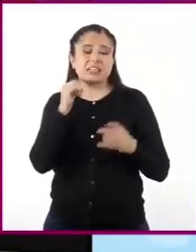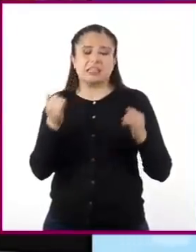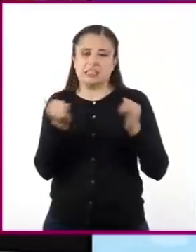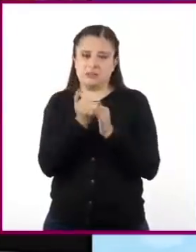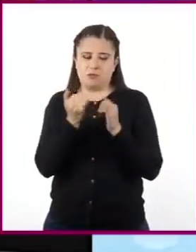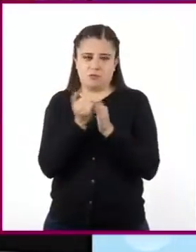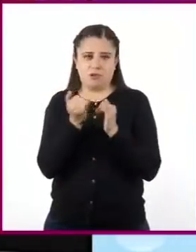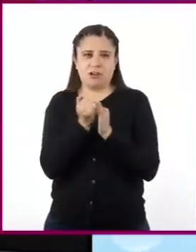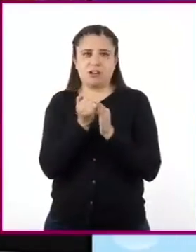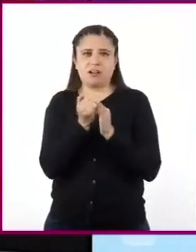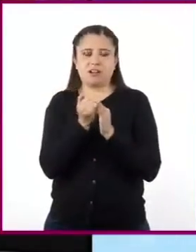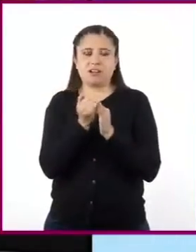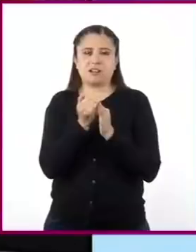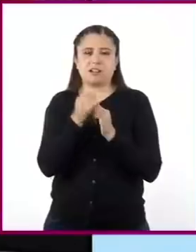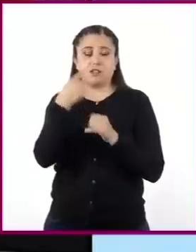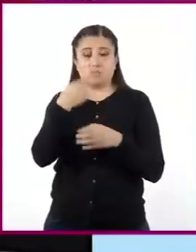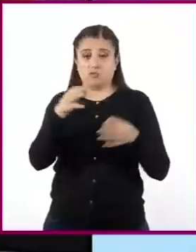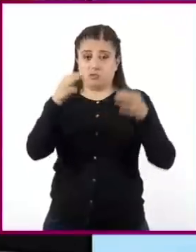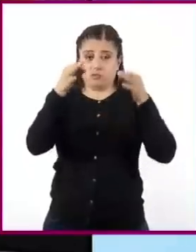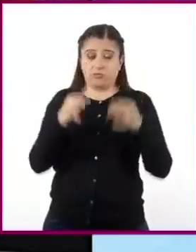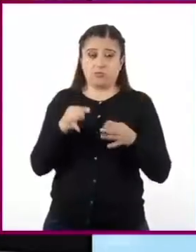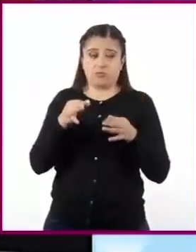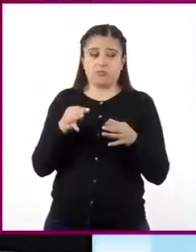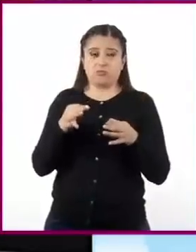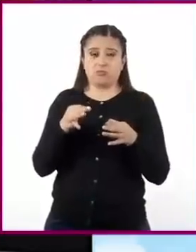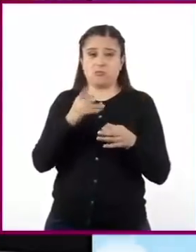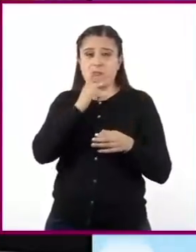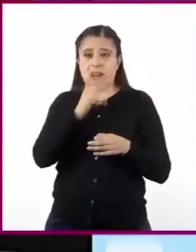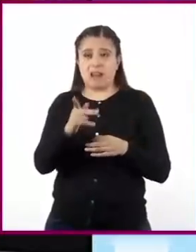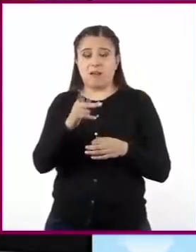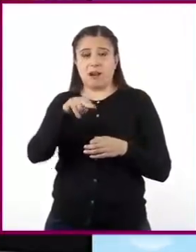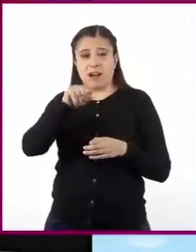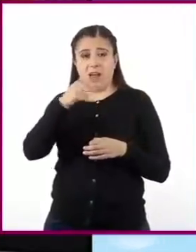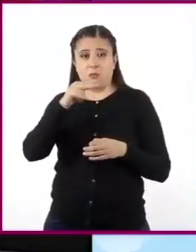también es su origen